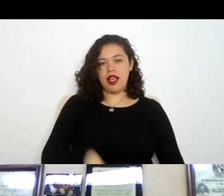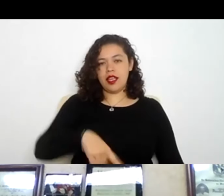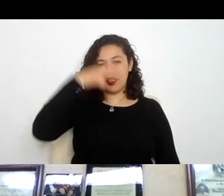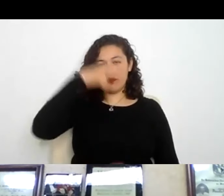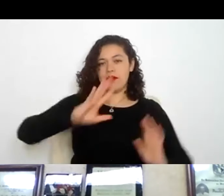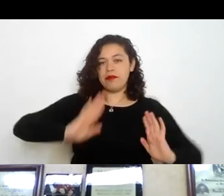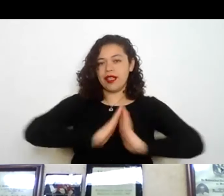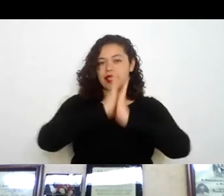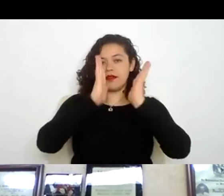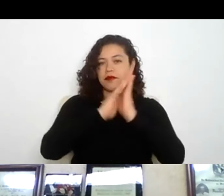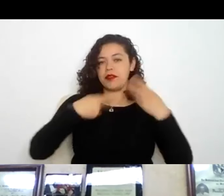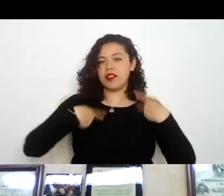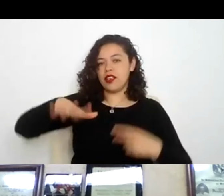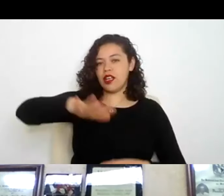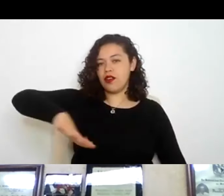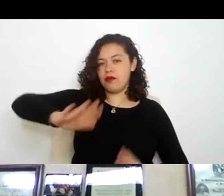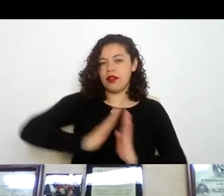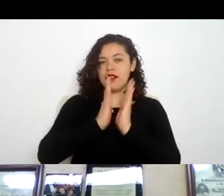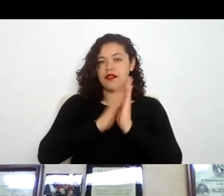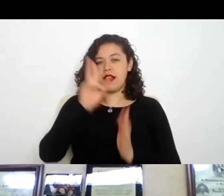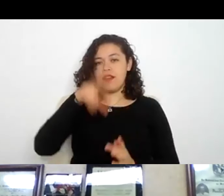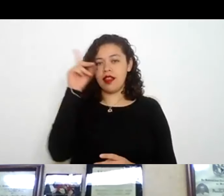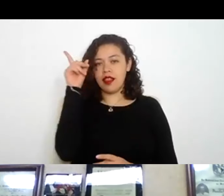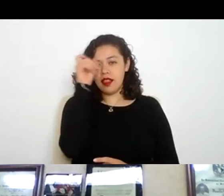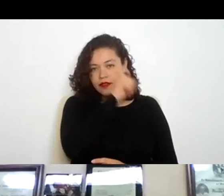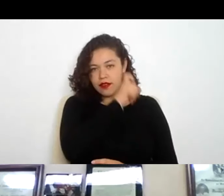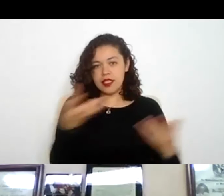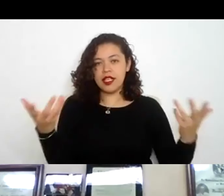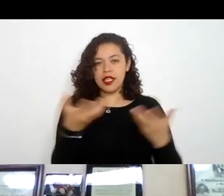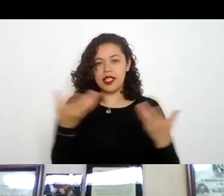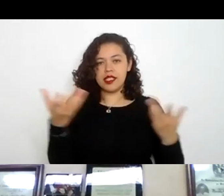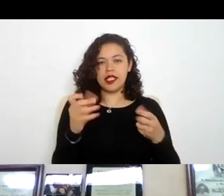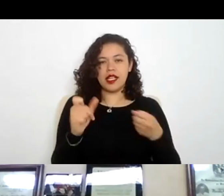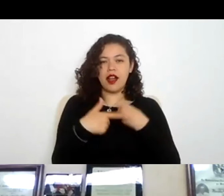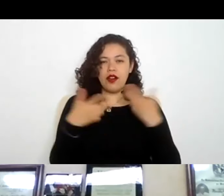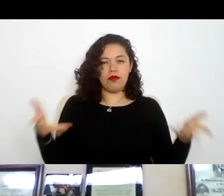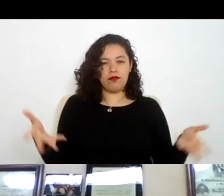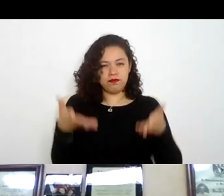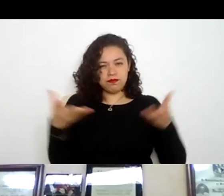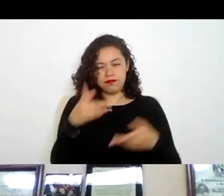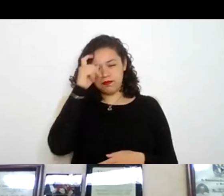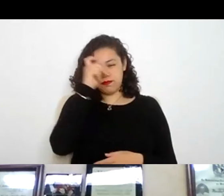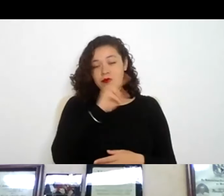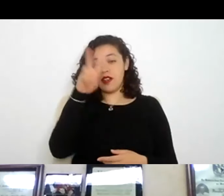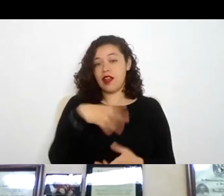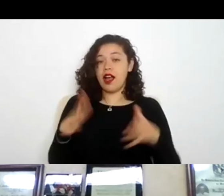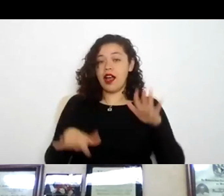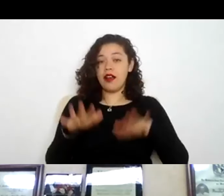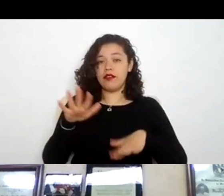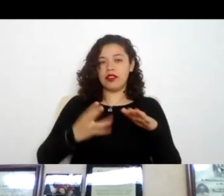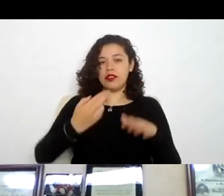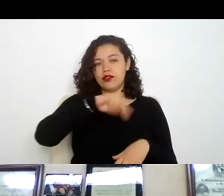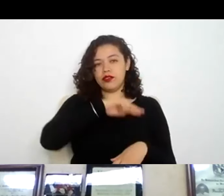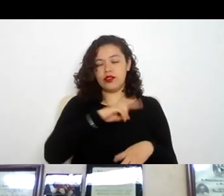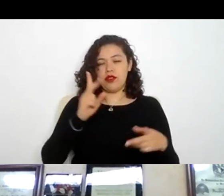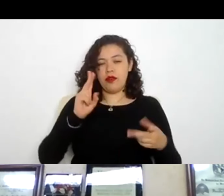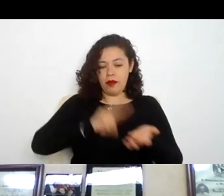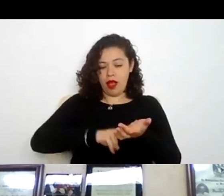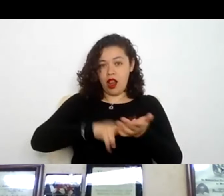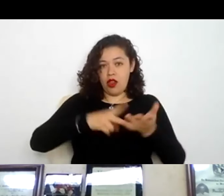es difícil de emplear, de generar valor y que luego muchas veces pues no nos damos nosotros el mismo valor